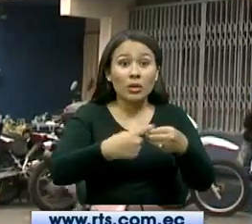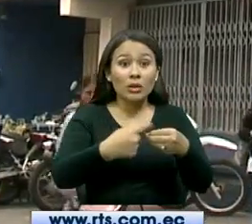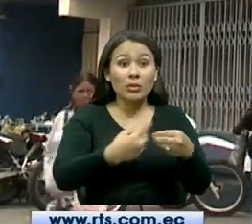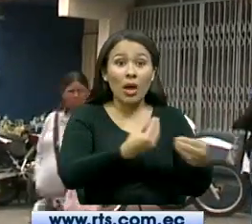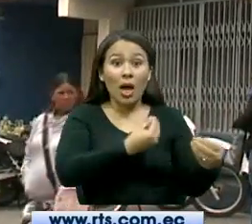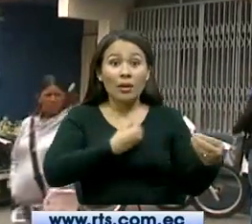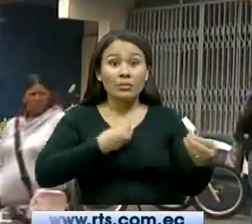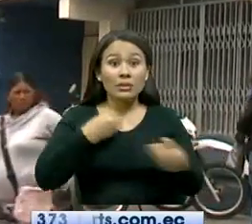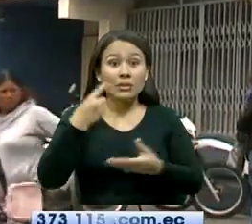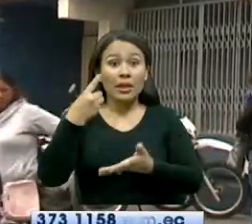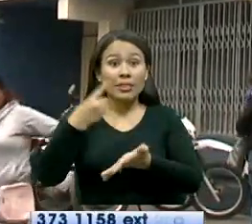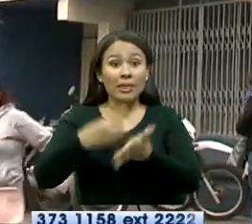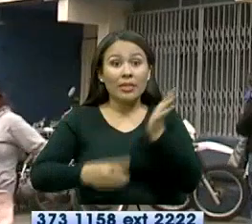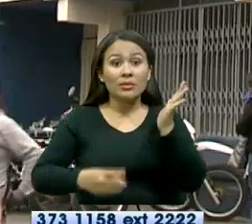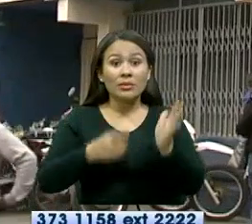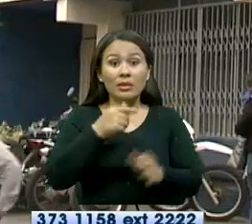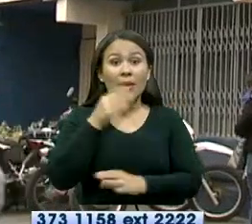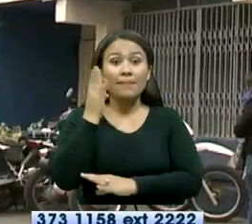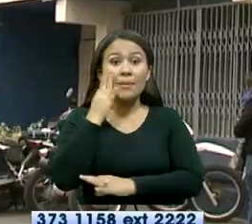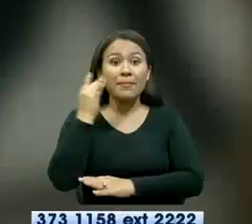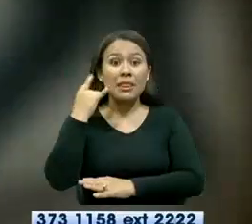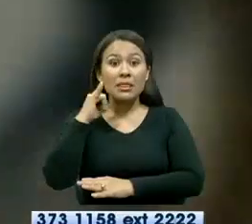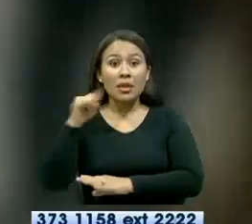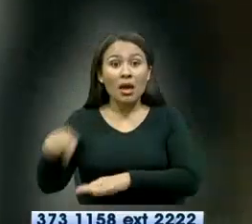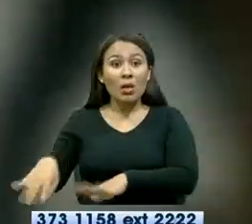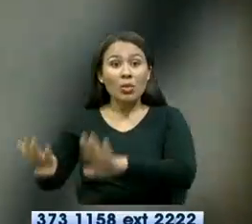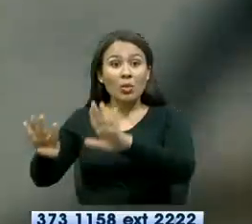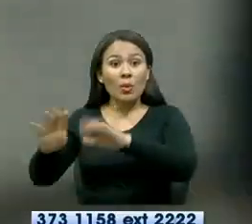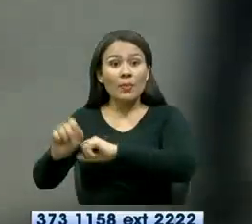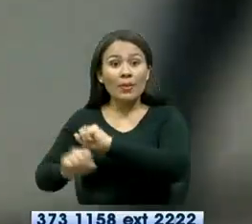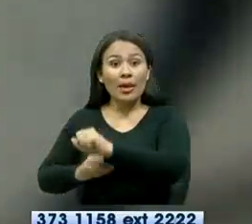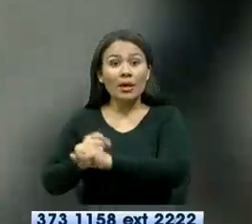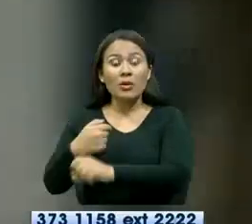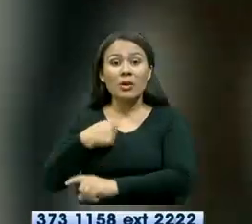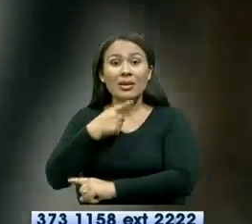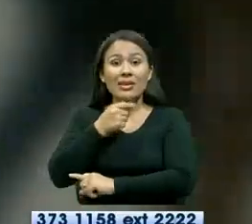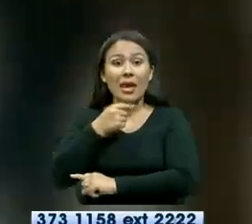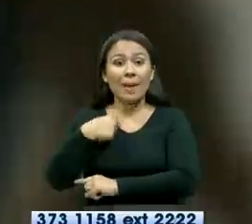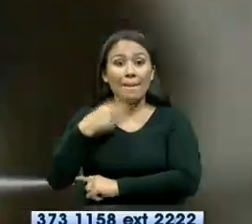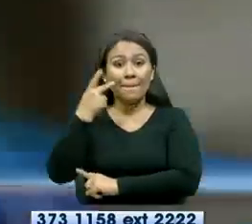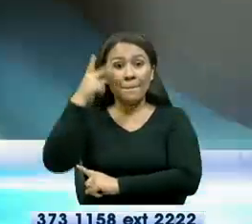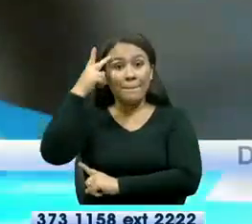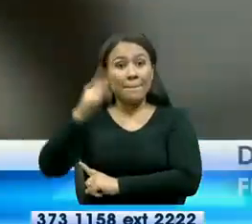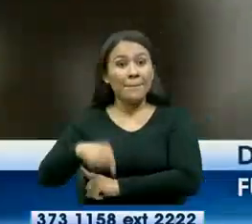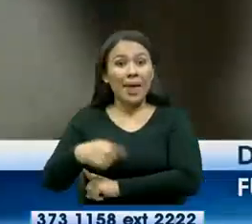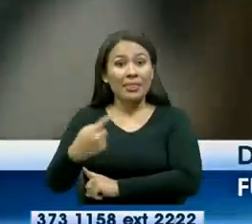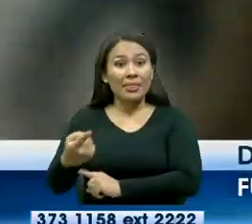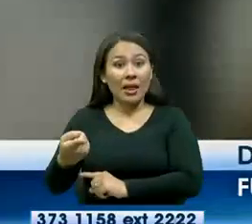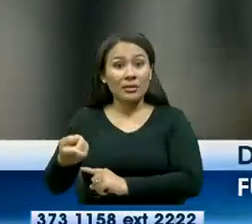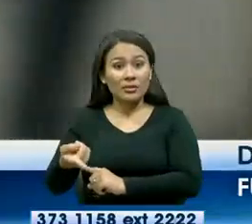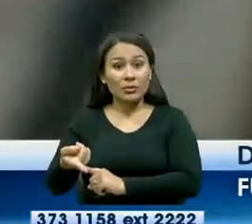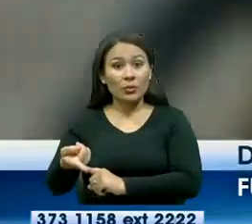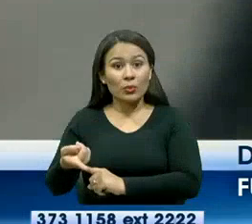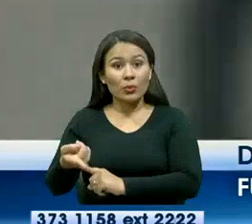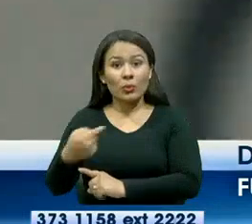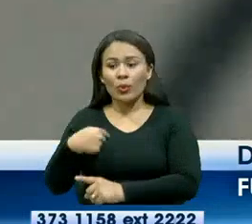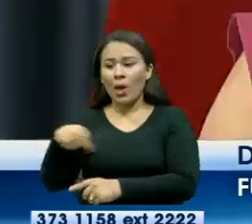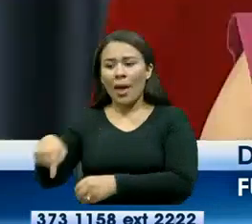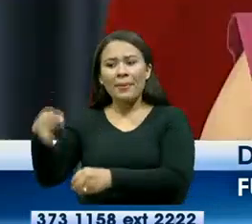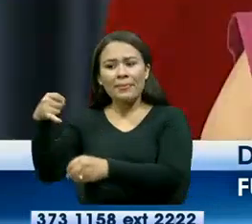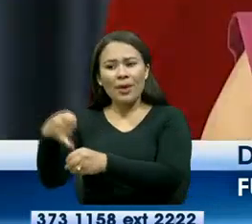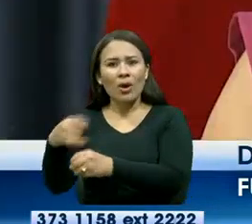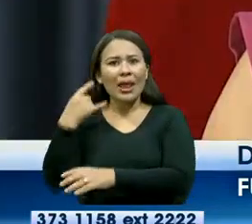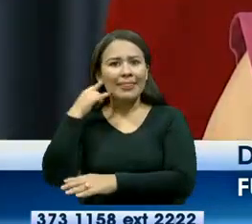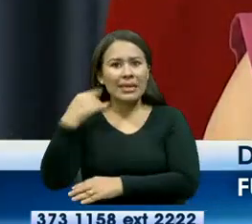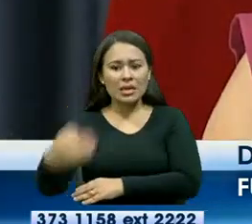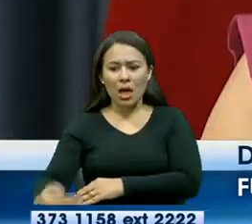denuncia presentada por la madre de la niña de 9 años, su pareja y padrastro de la pequeña habría violado a su hija desde los 6 años. Es